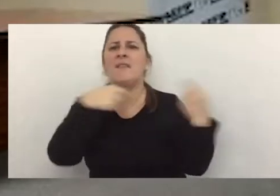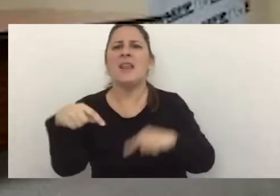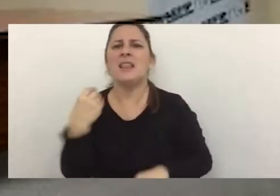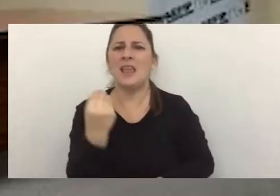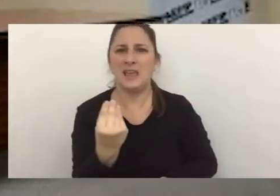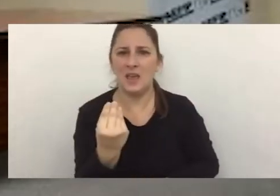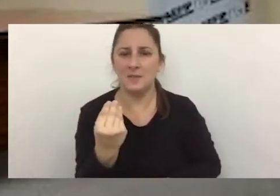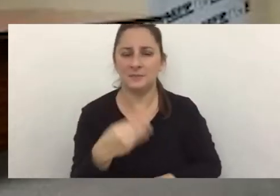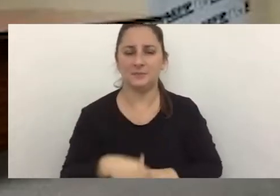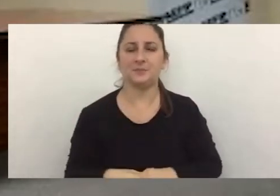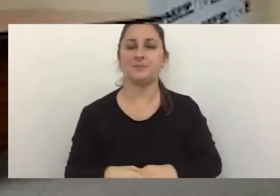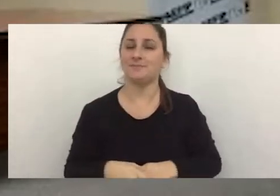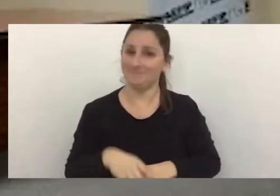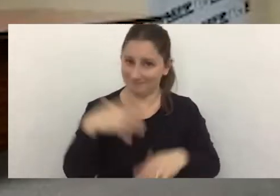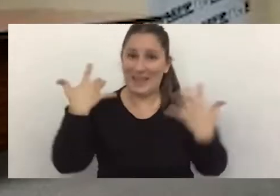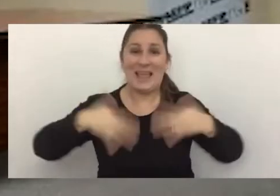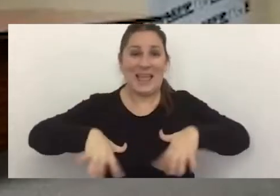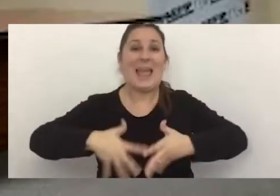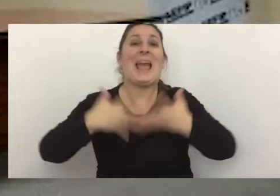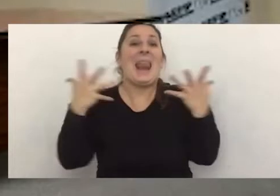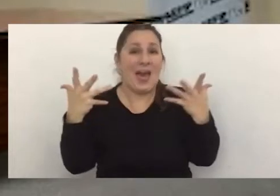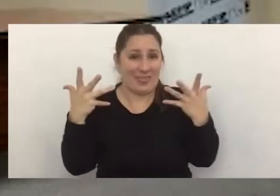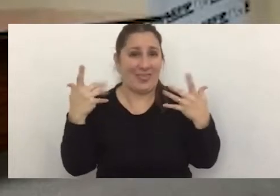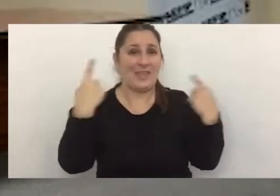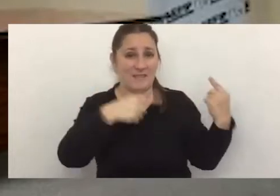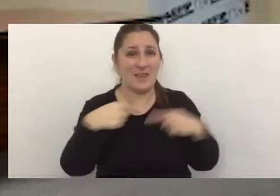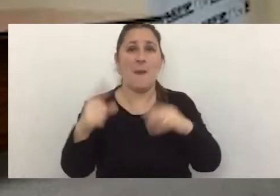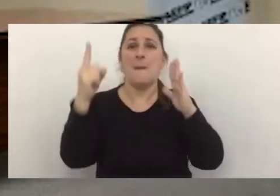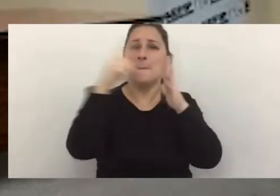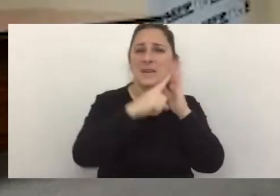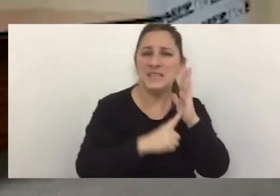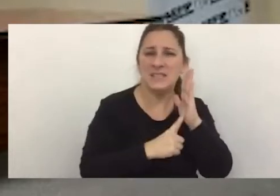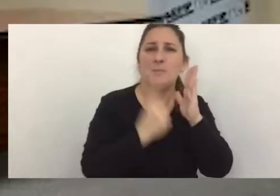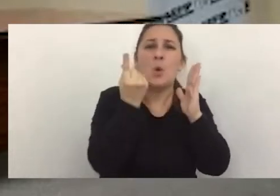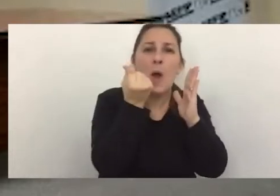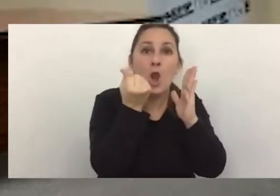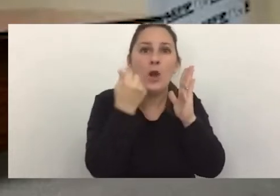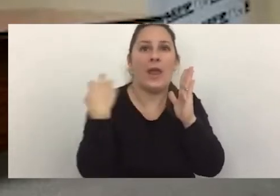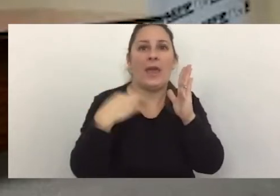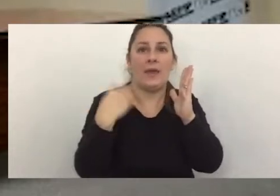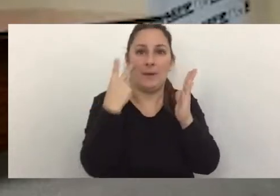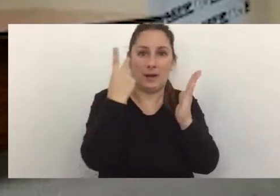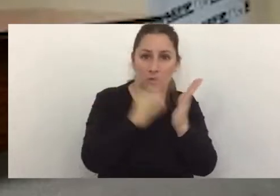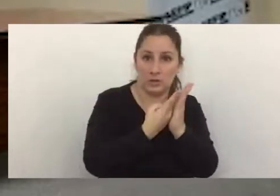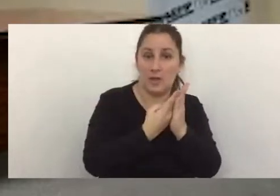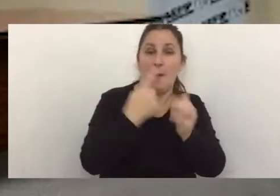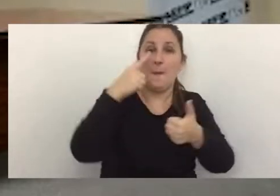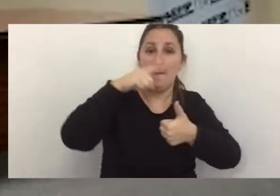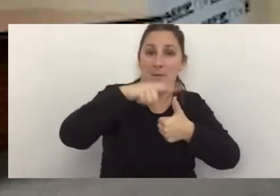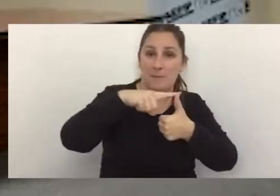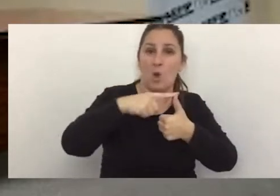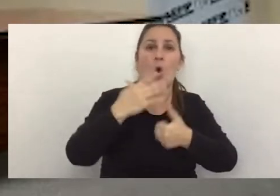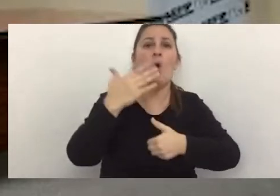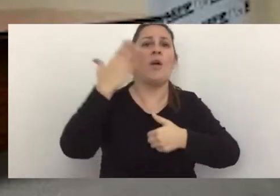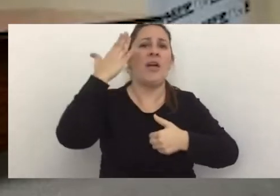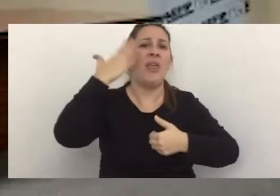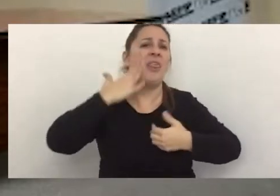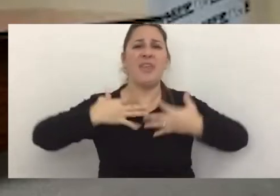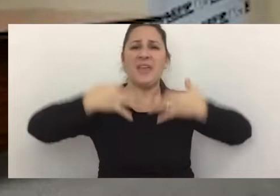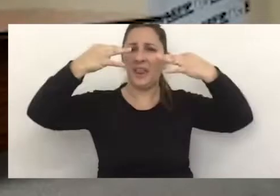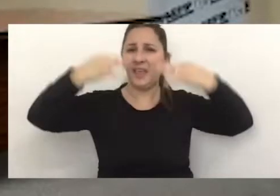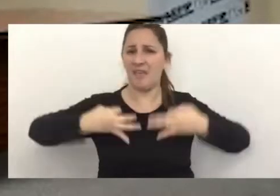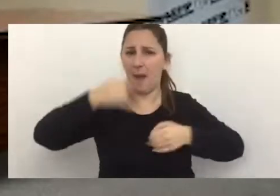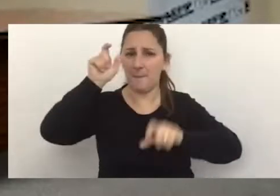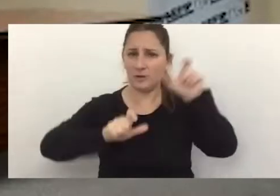es sustancial. Tiene que ver con principios y valores que reconoce. El principal, que decíamos, la dignidad de la persona, como